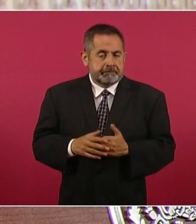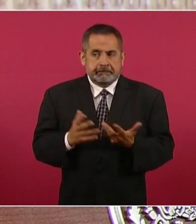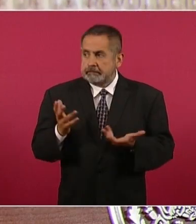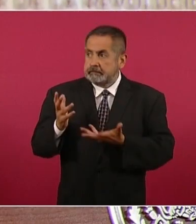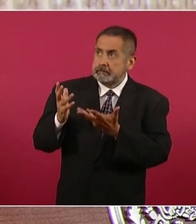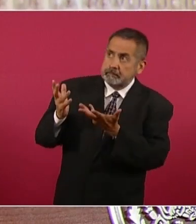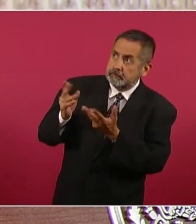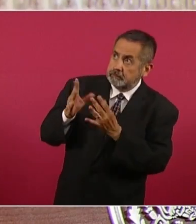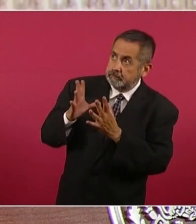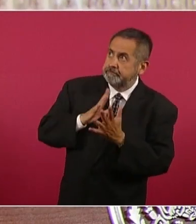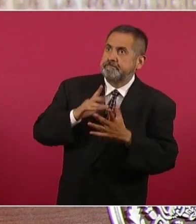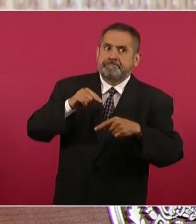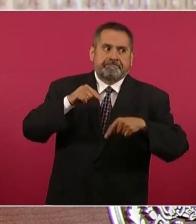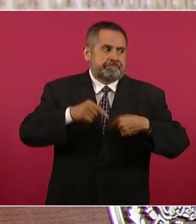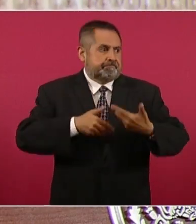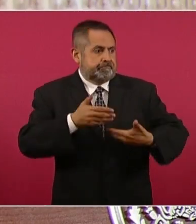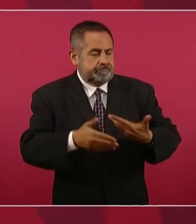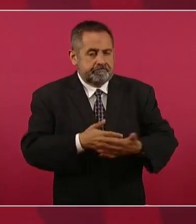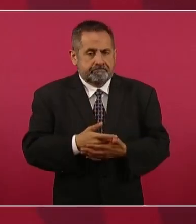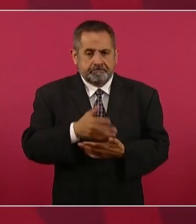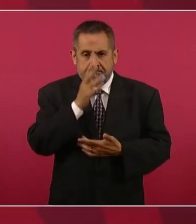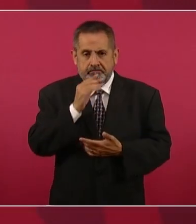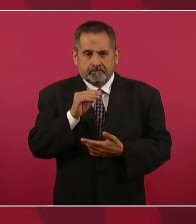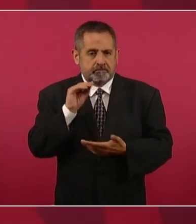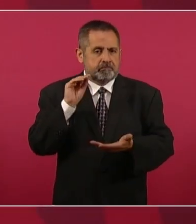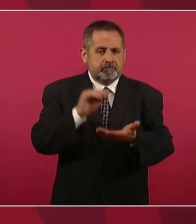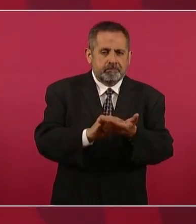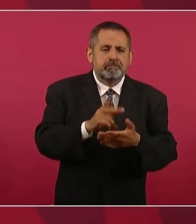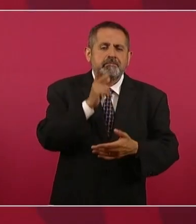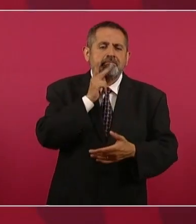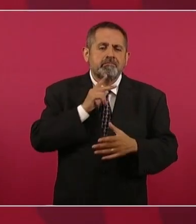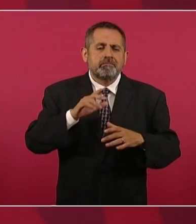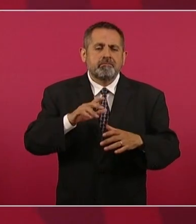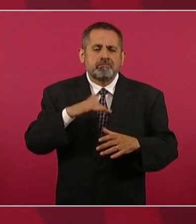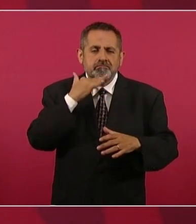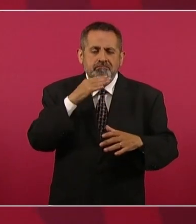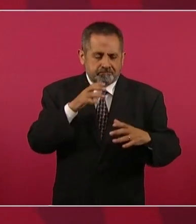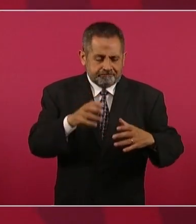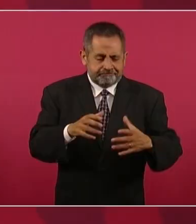Entonces, no se le puede poner petróleo crudo